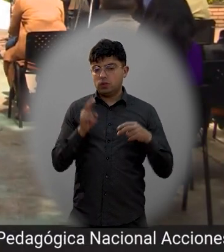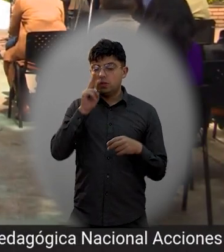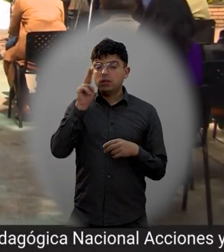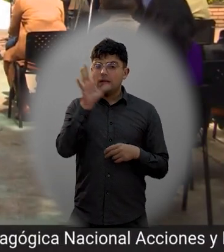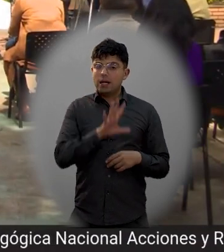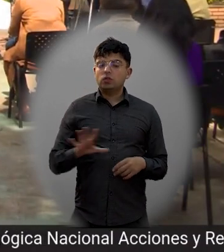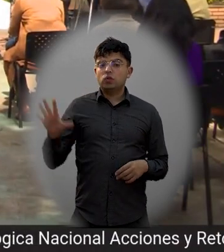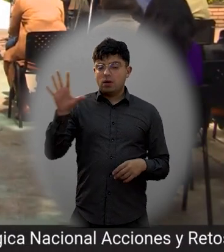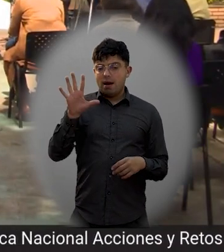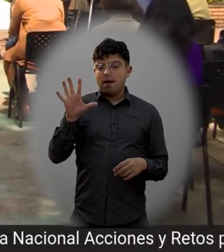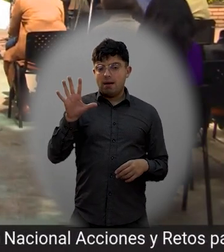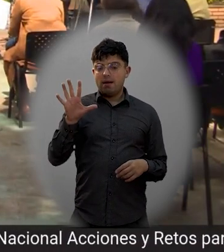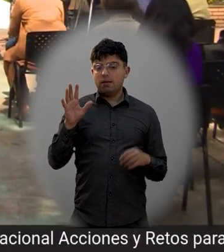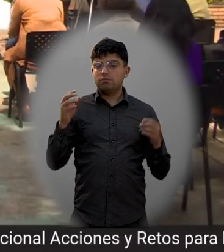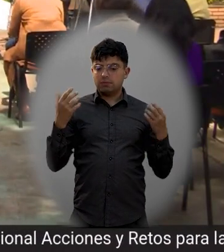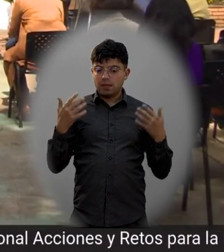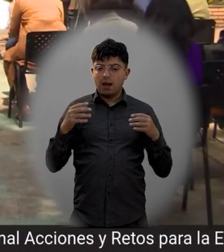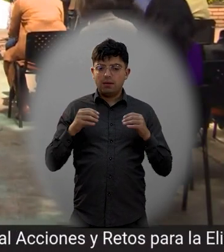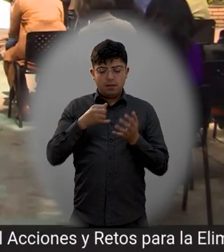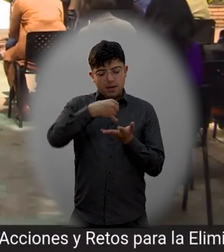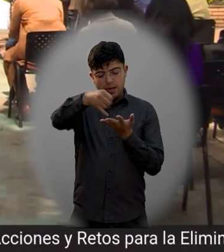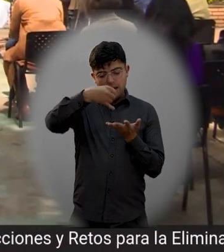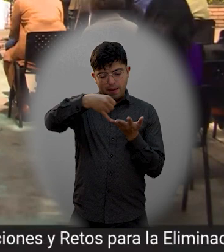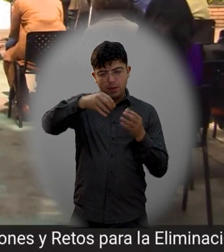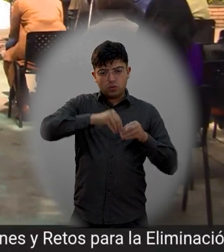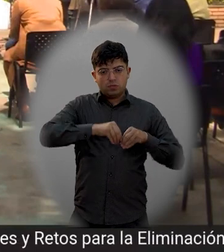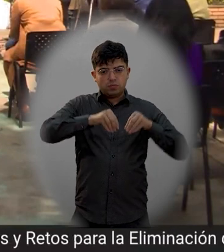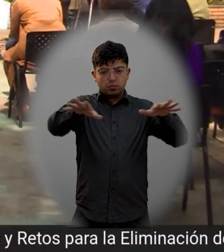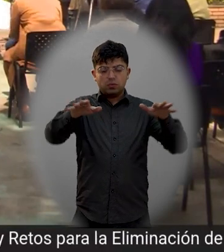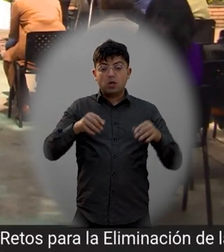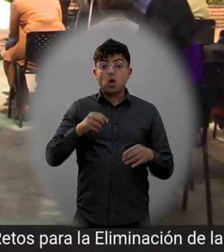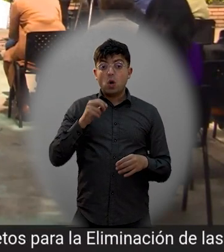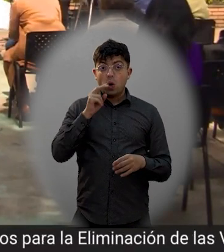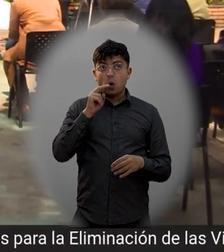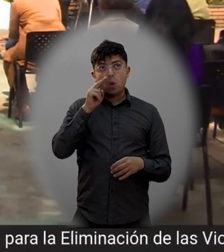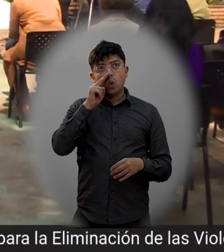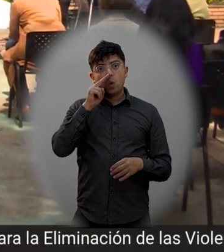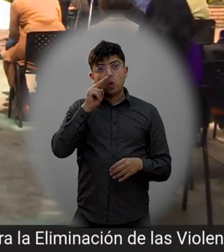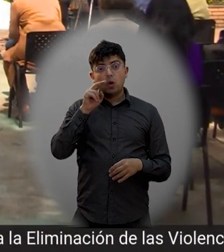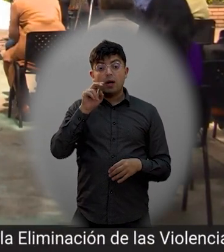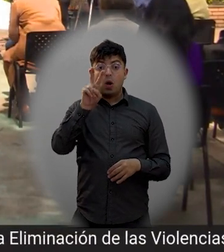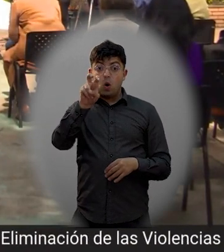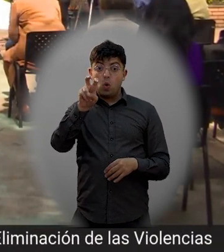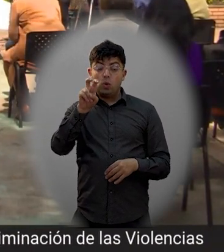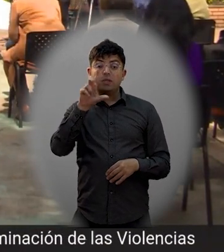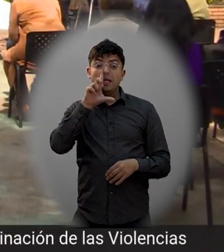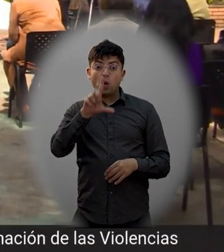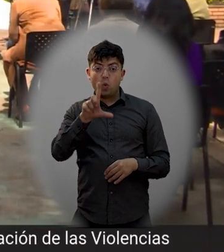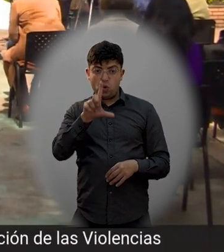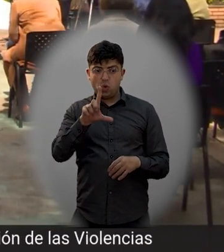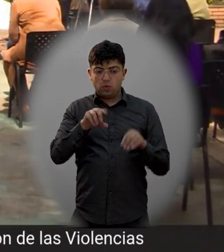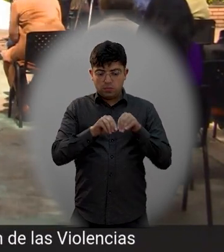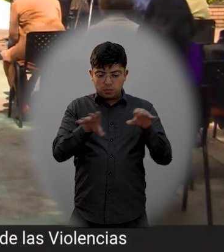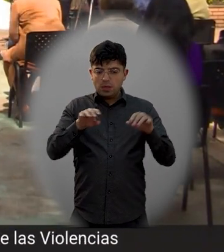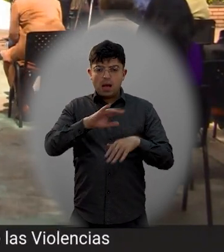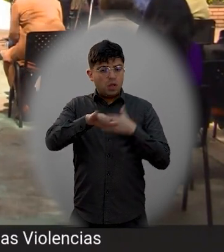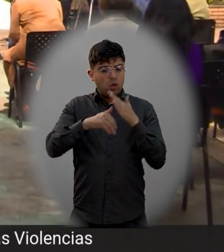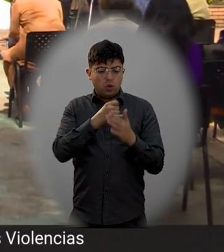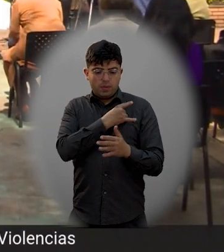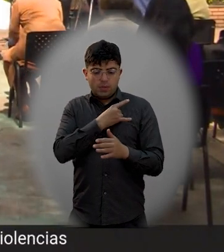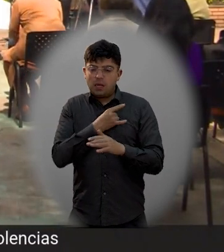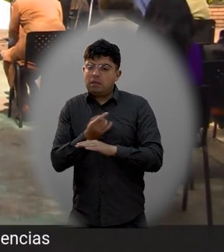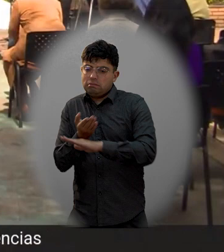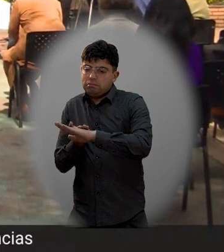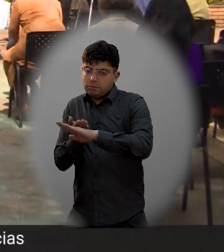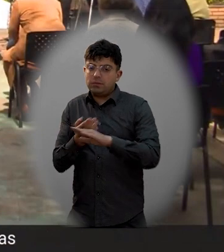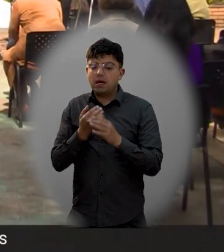Nacional expidió unos lineamientos en julio de este año, el 7 de julio, donde exige a todas las universidades